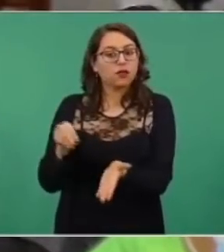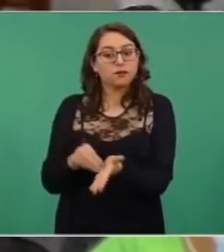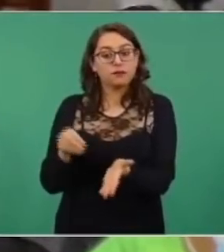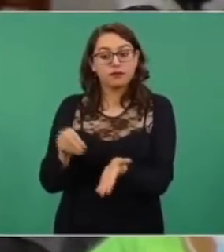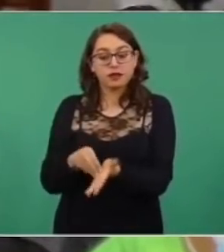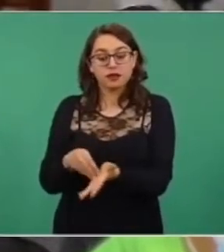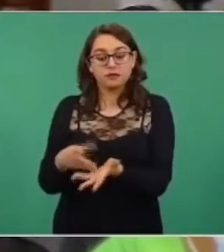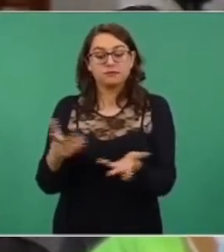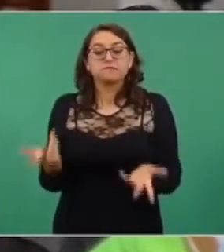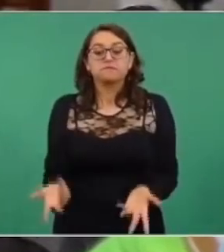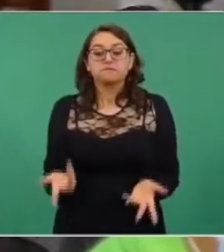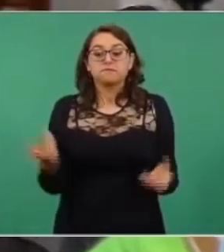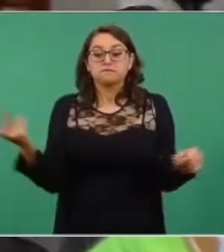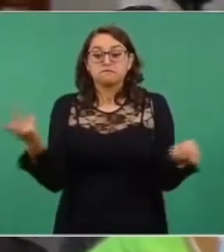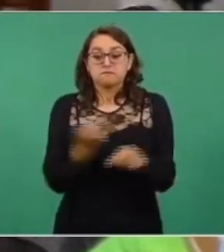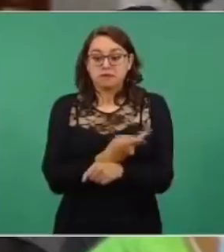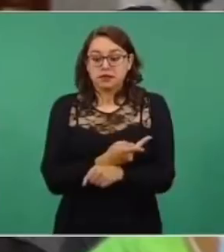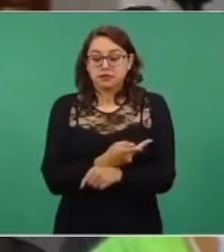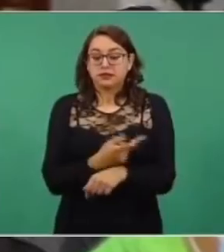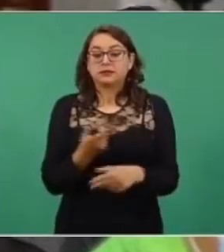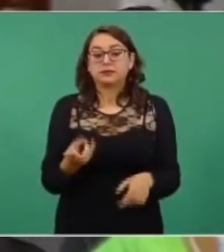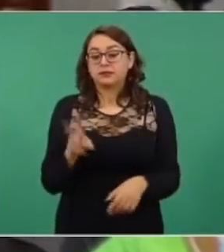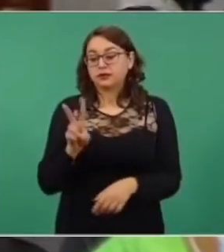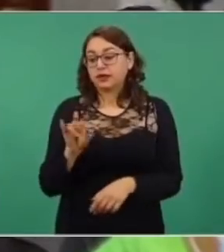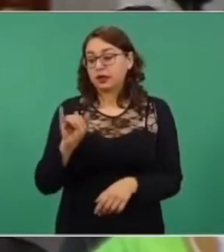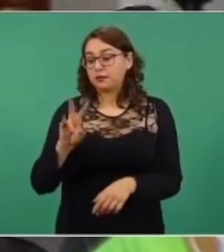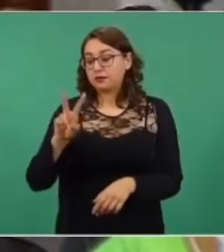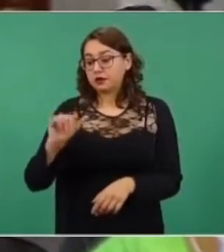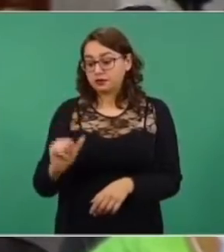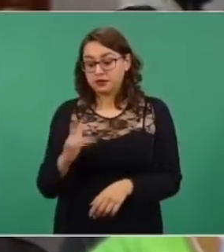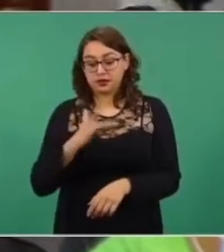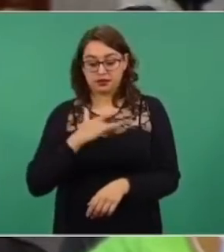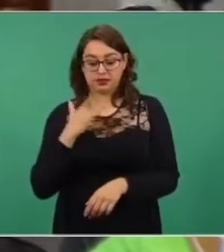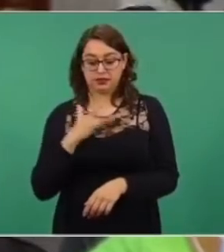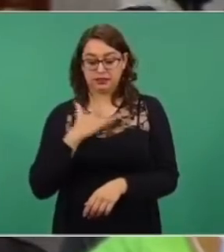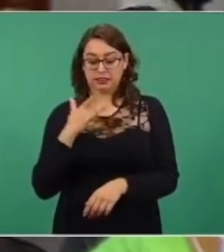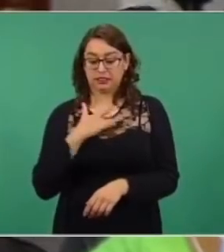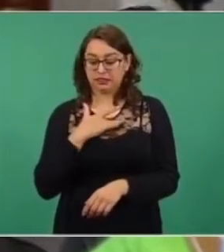Ante esta situación, Viva ha ejercido con un muy eficiente lobby